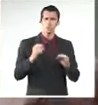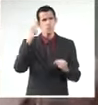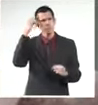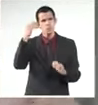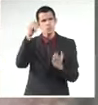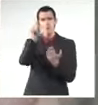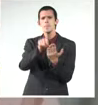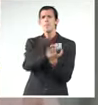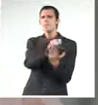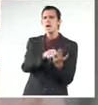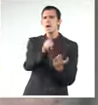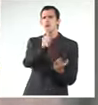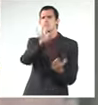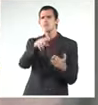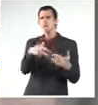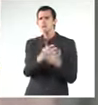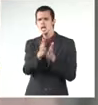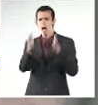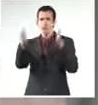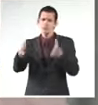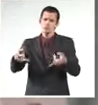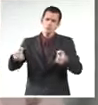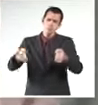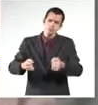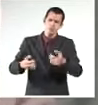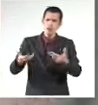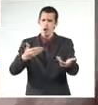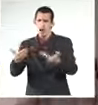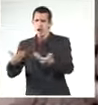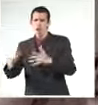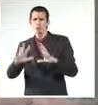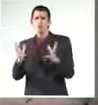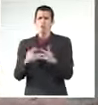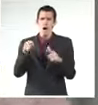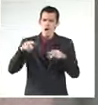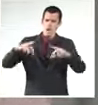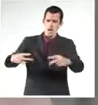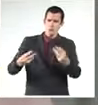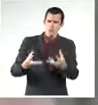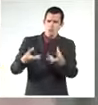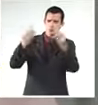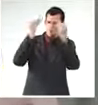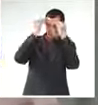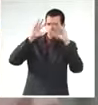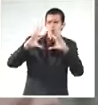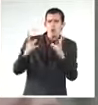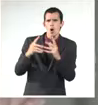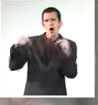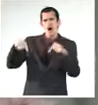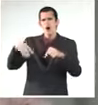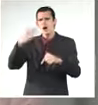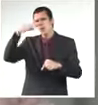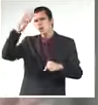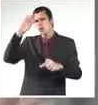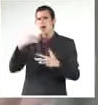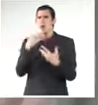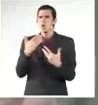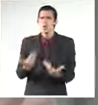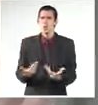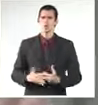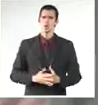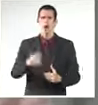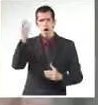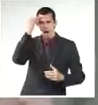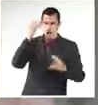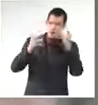compartiendo, actualizándonos, retroalimentándonos la realidad cubana, el esfuerzo que siguen haciendo por mantenerse